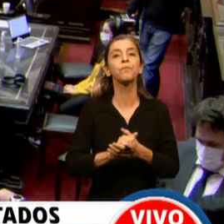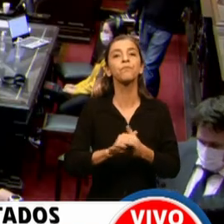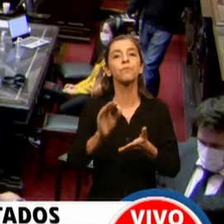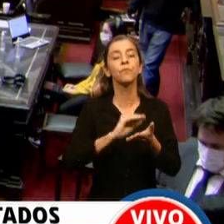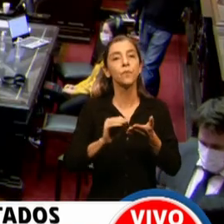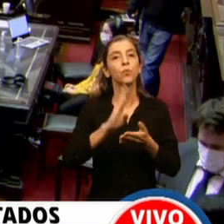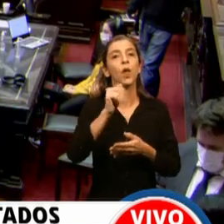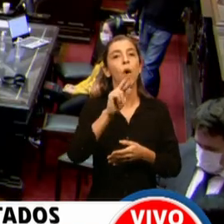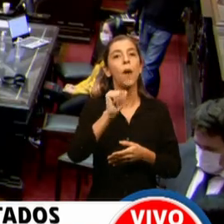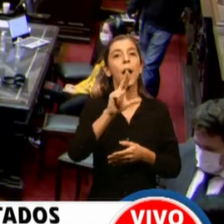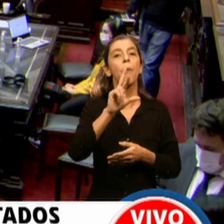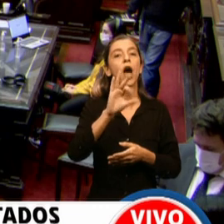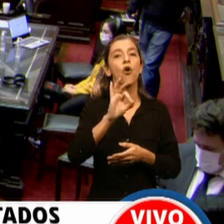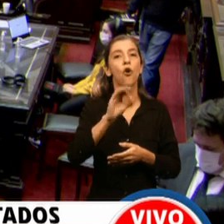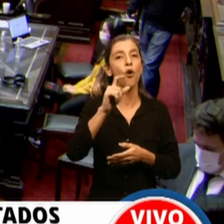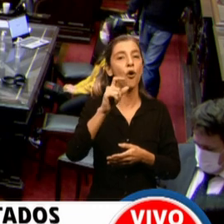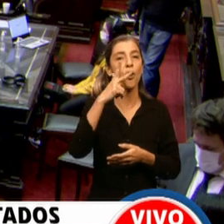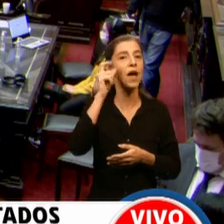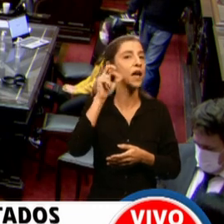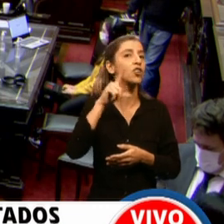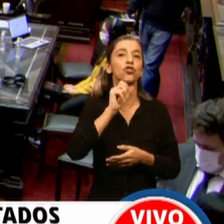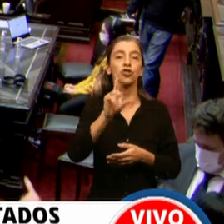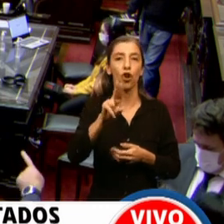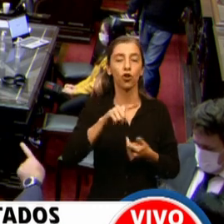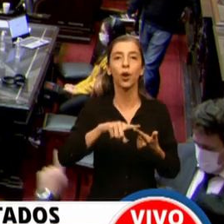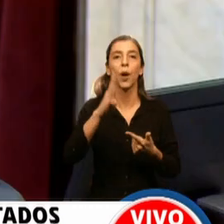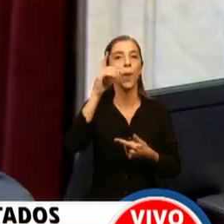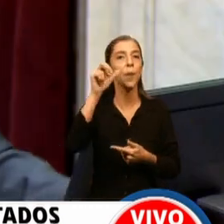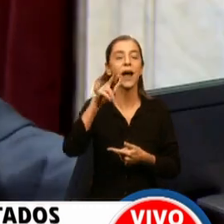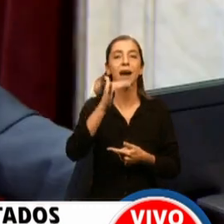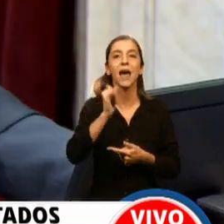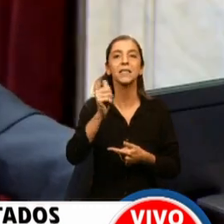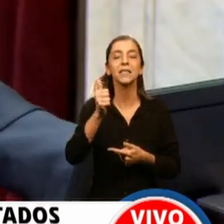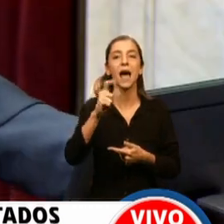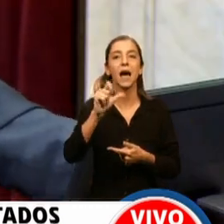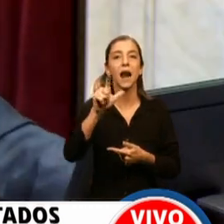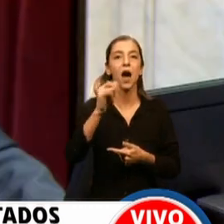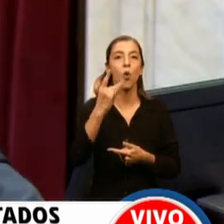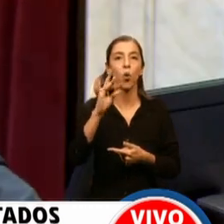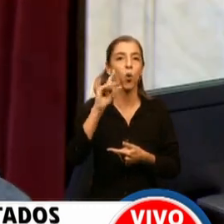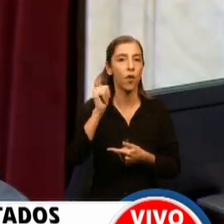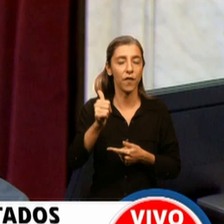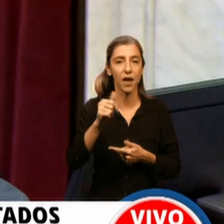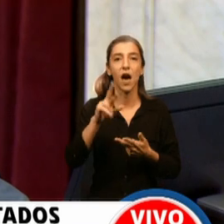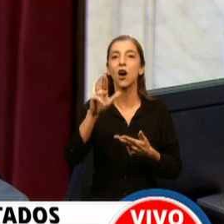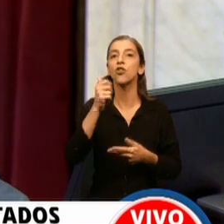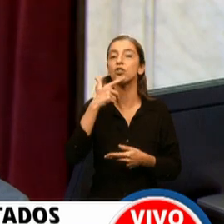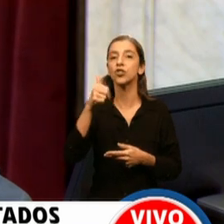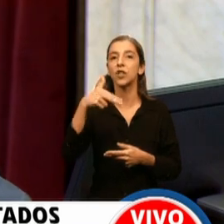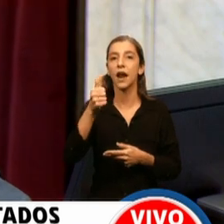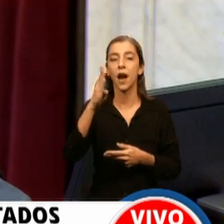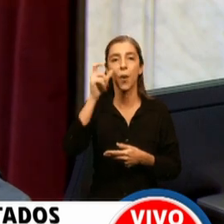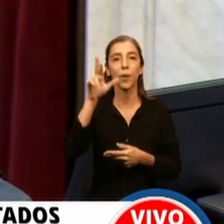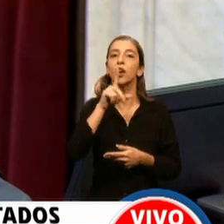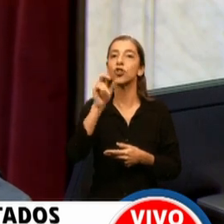bárbaro héctor diputada vernaza claudia diputada rosana bertone